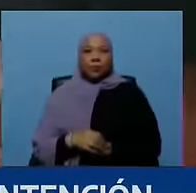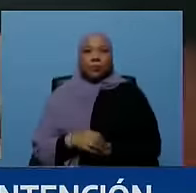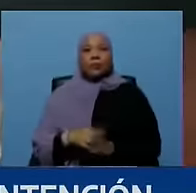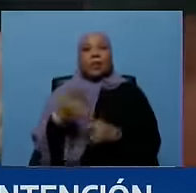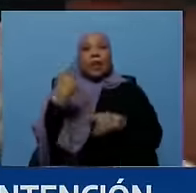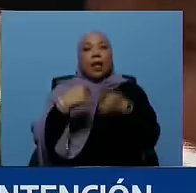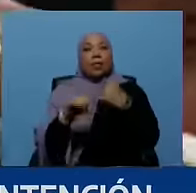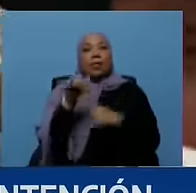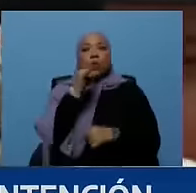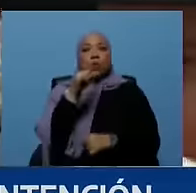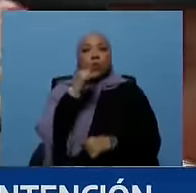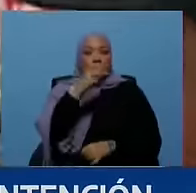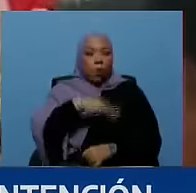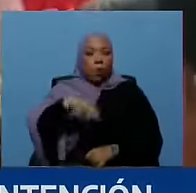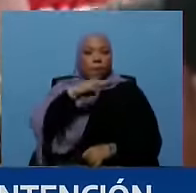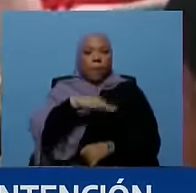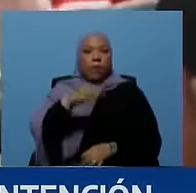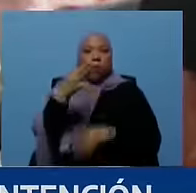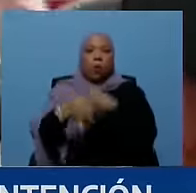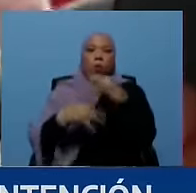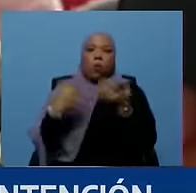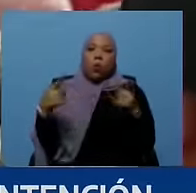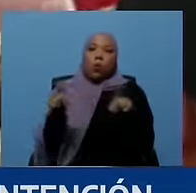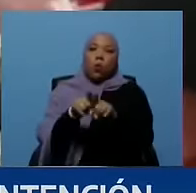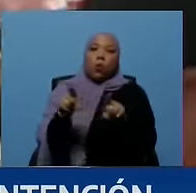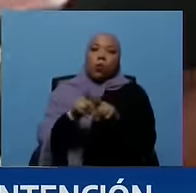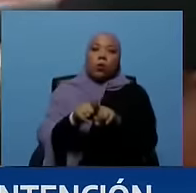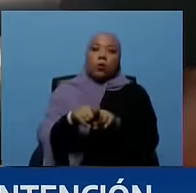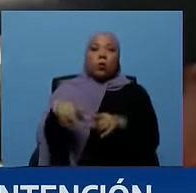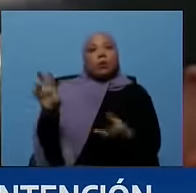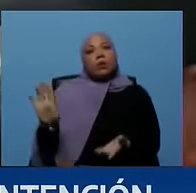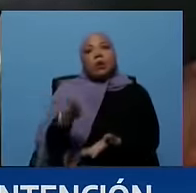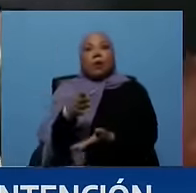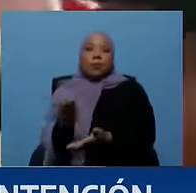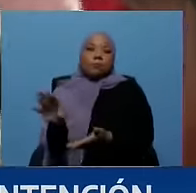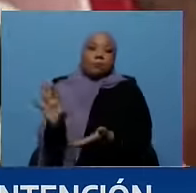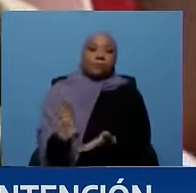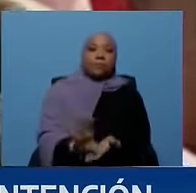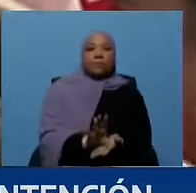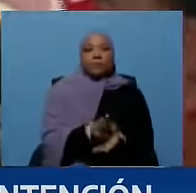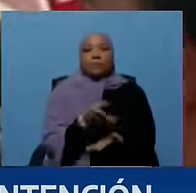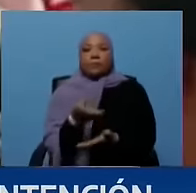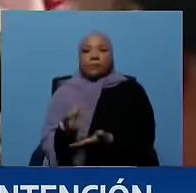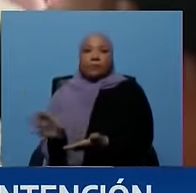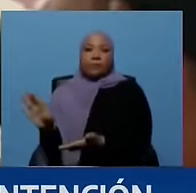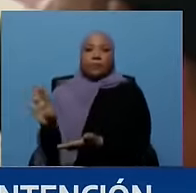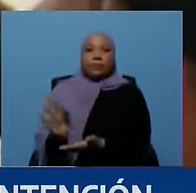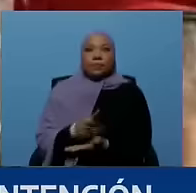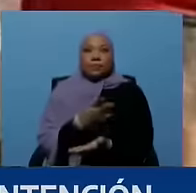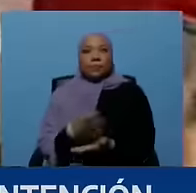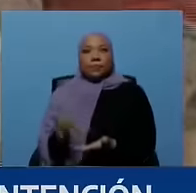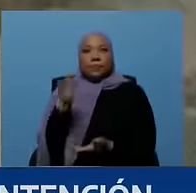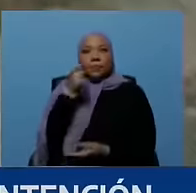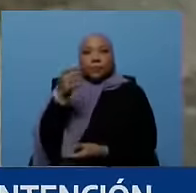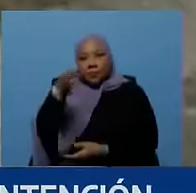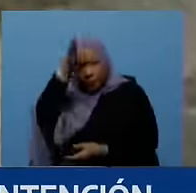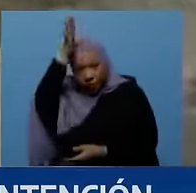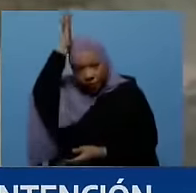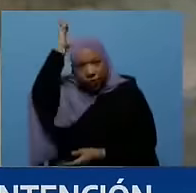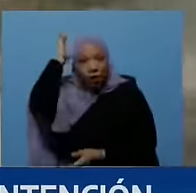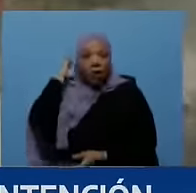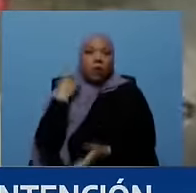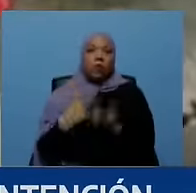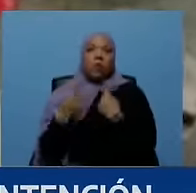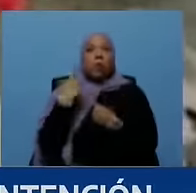Ahí viene mi gallo pinto, a la le le le le la la. Ahí está el gallo